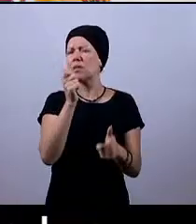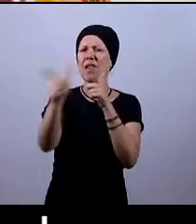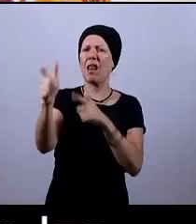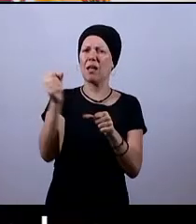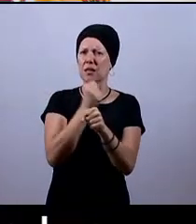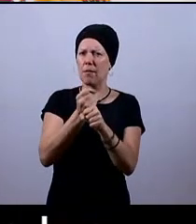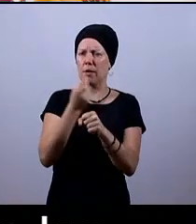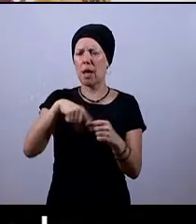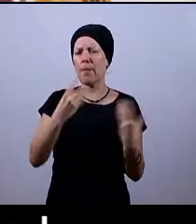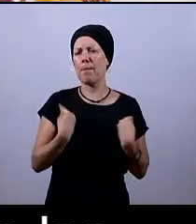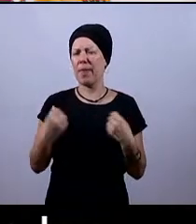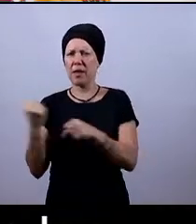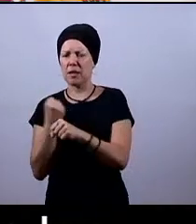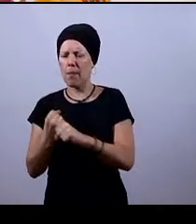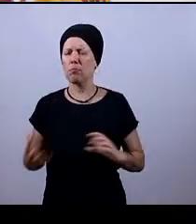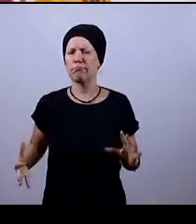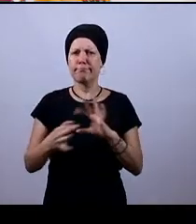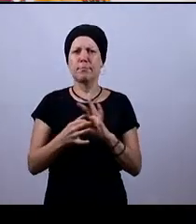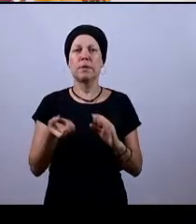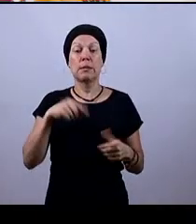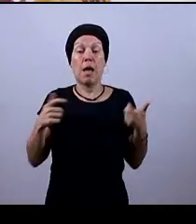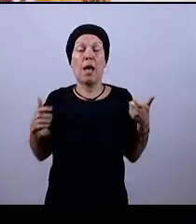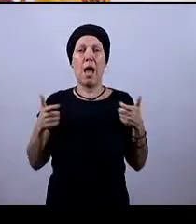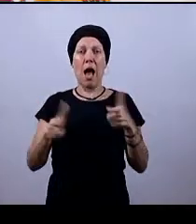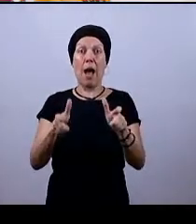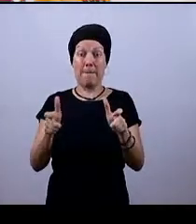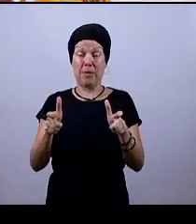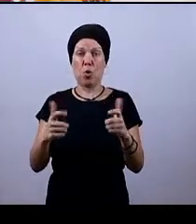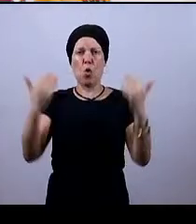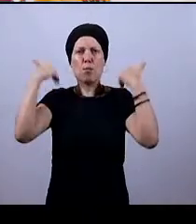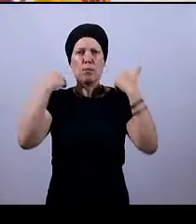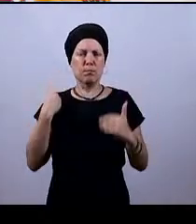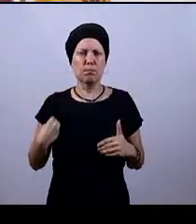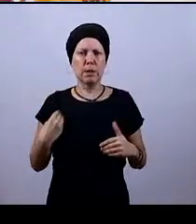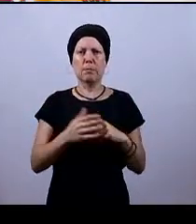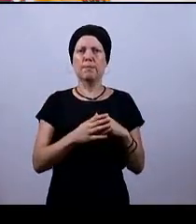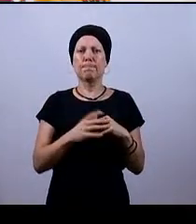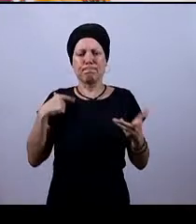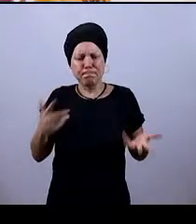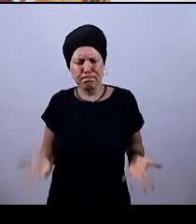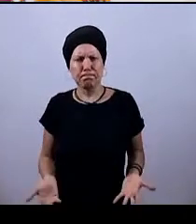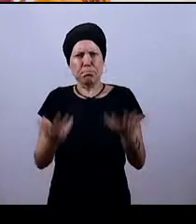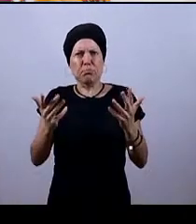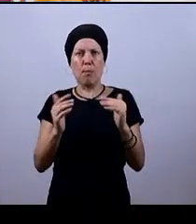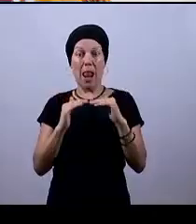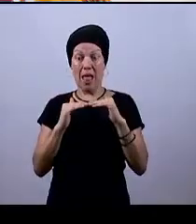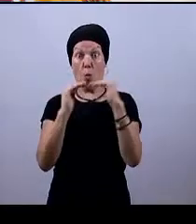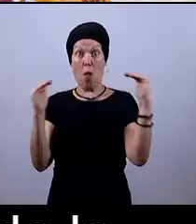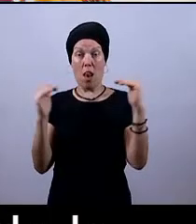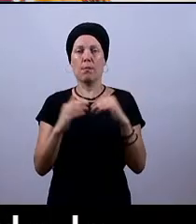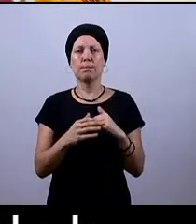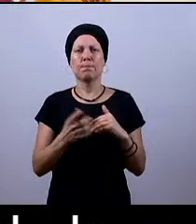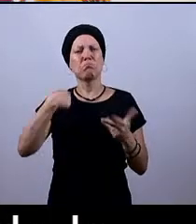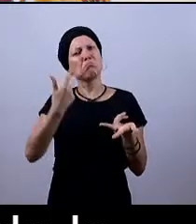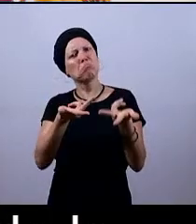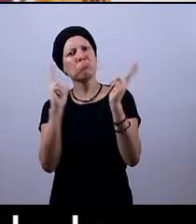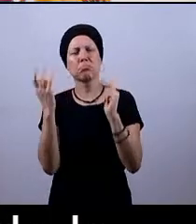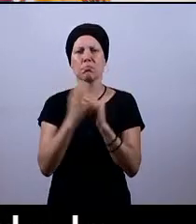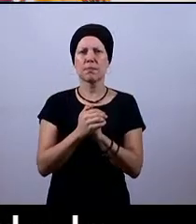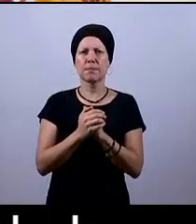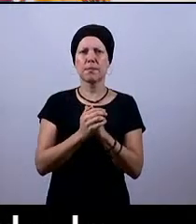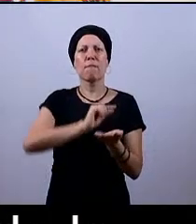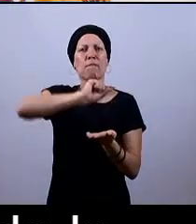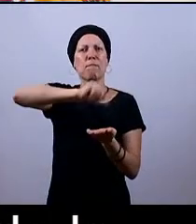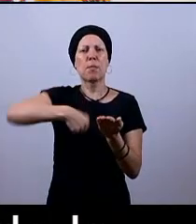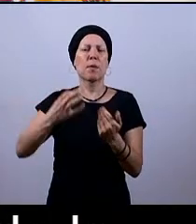esa conciliación. También en el ámbito de estas competencias, de ese impulso de la igualdad, hemos autorizado la firma